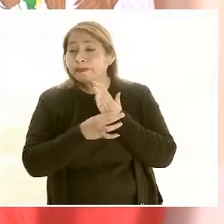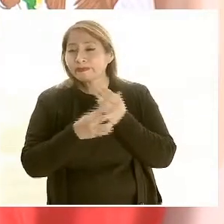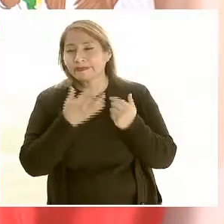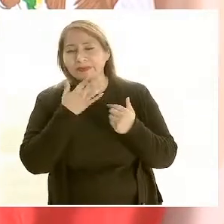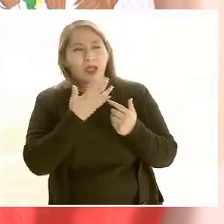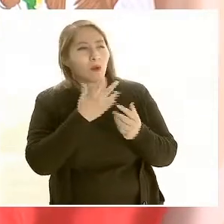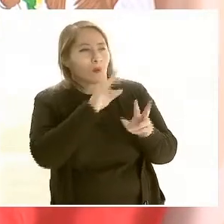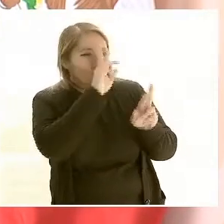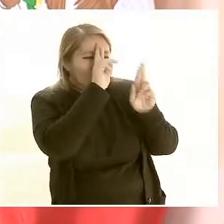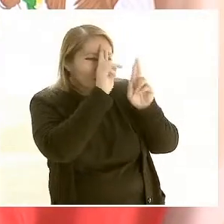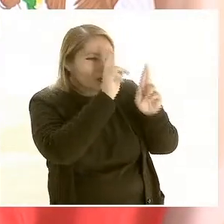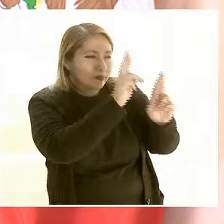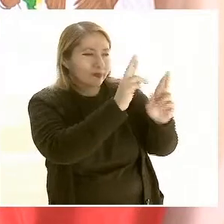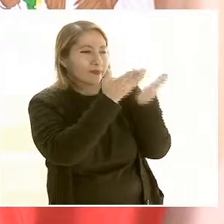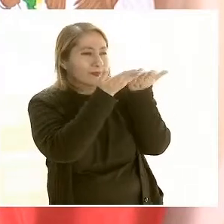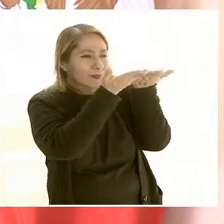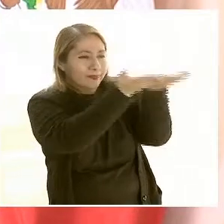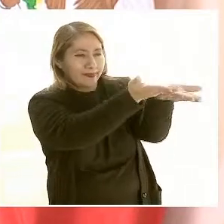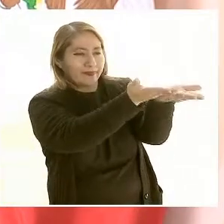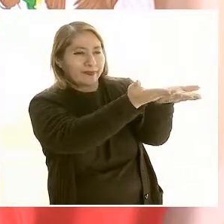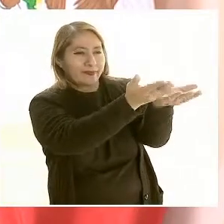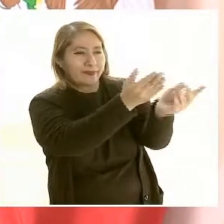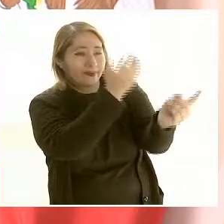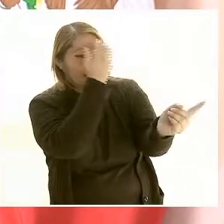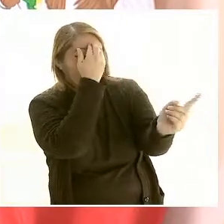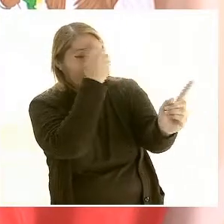mi reconocimiento